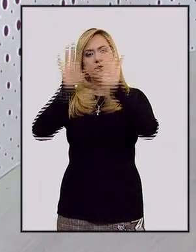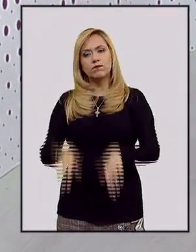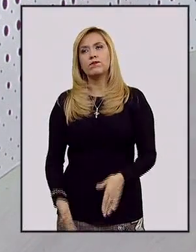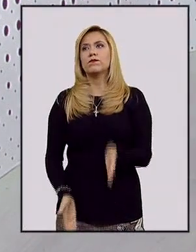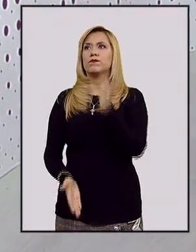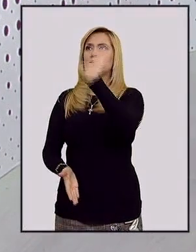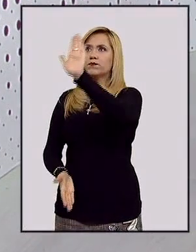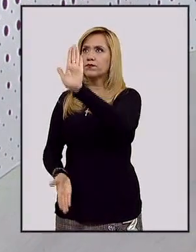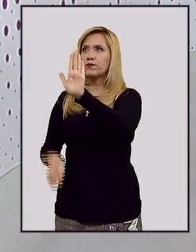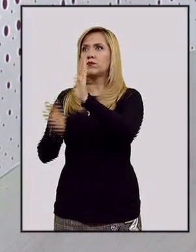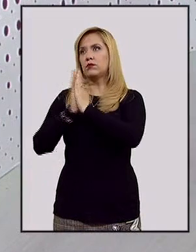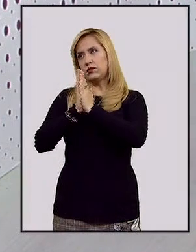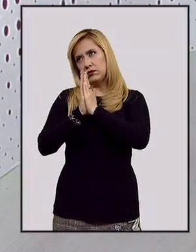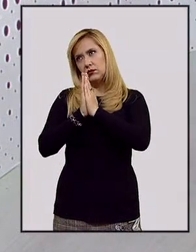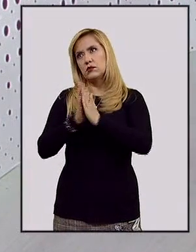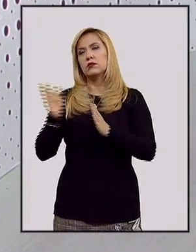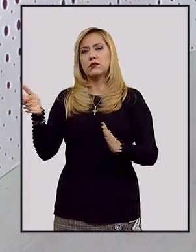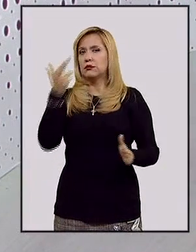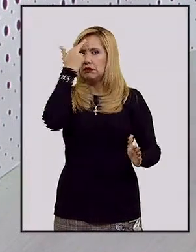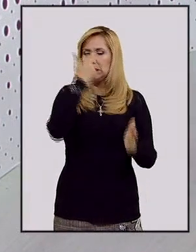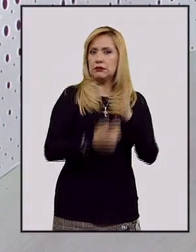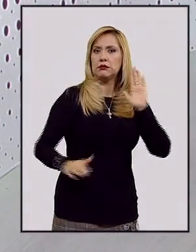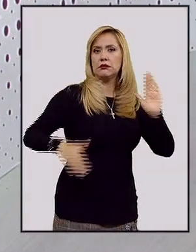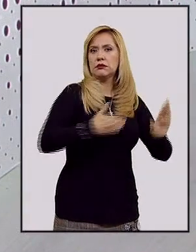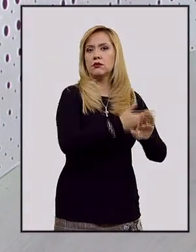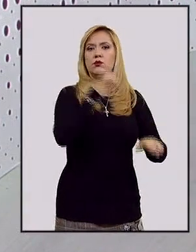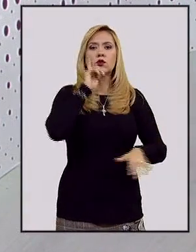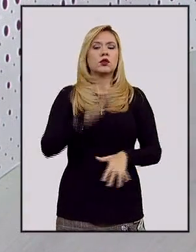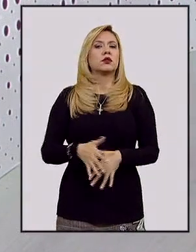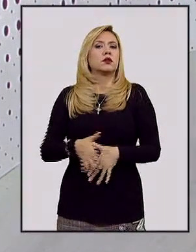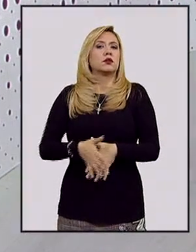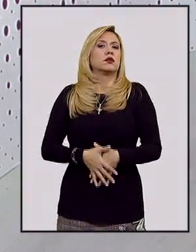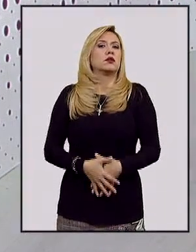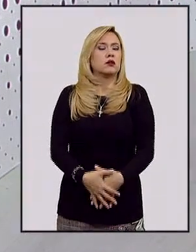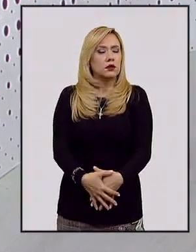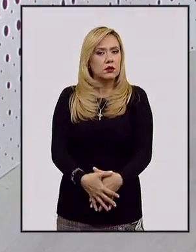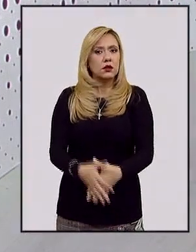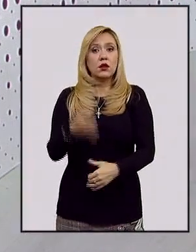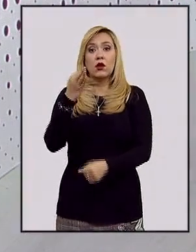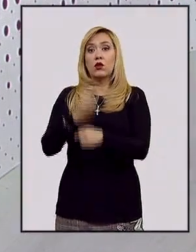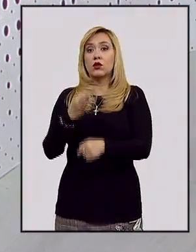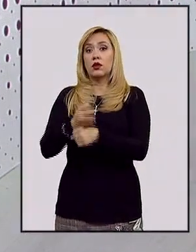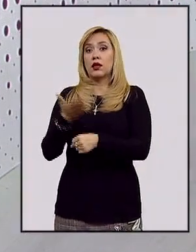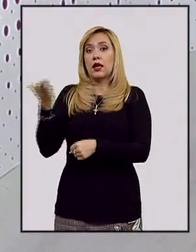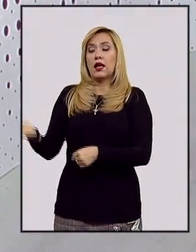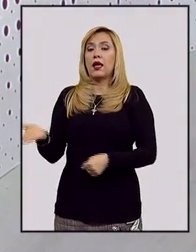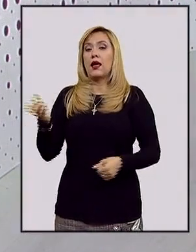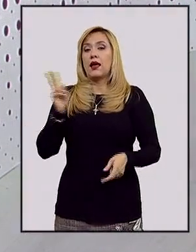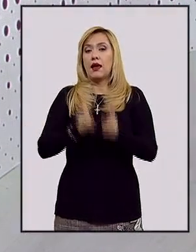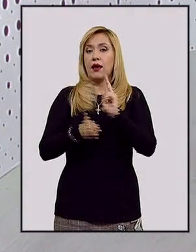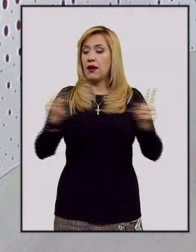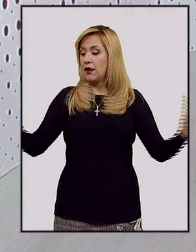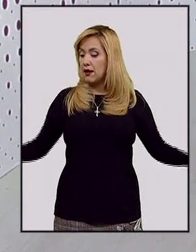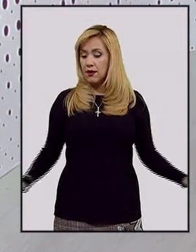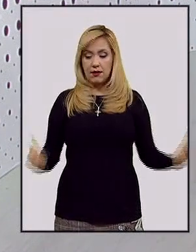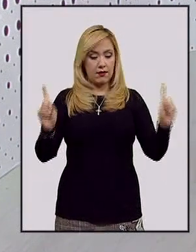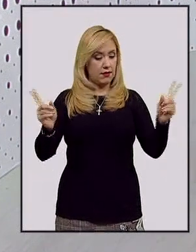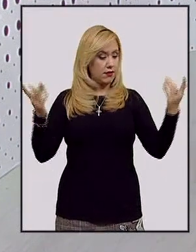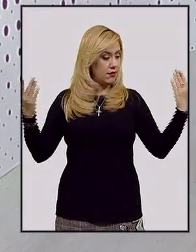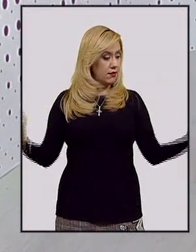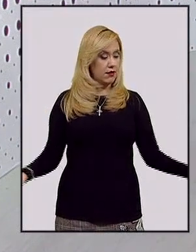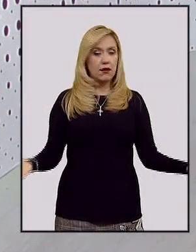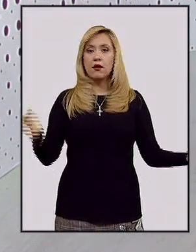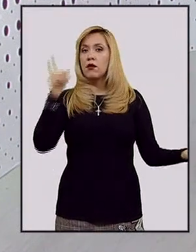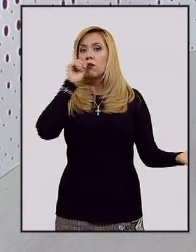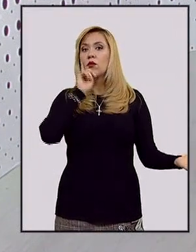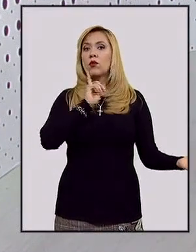mismo tema de violencia obstétrica. Y por eso estamos el día de hoy hablando con Rebeca, con Diana, sobre este tema que nos parece